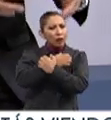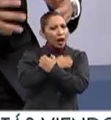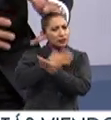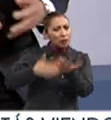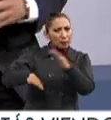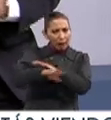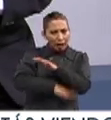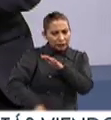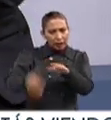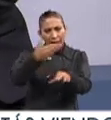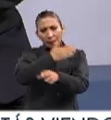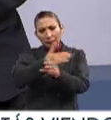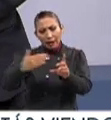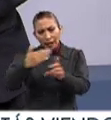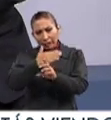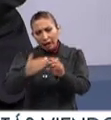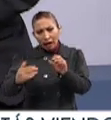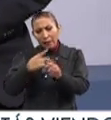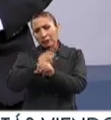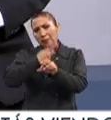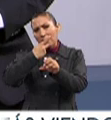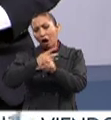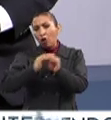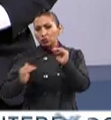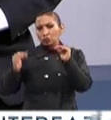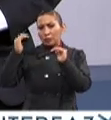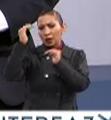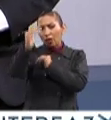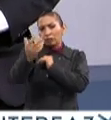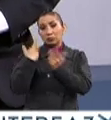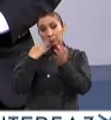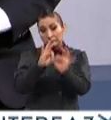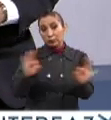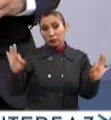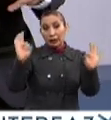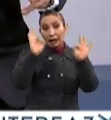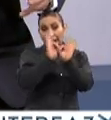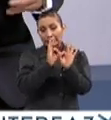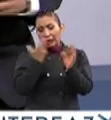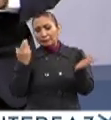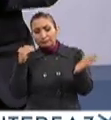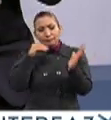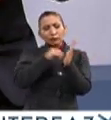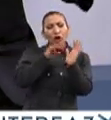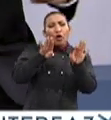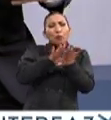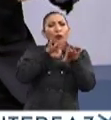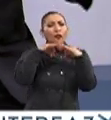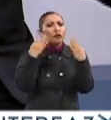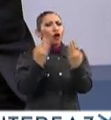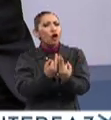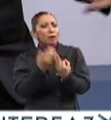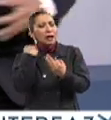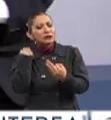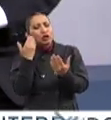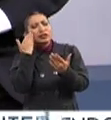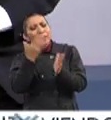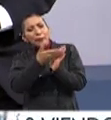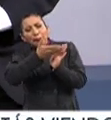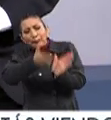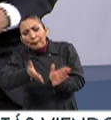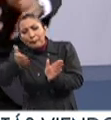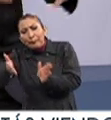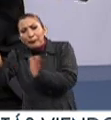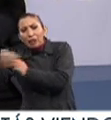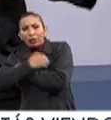educación básica, media, superior y superior. Y bueno, pues es muy importante establecer los mecanismos, estos ciclos